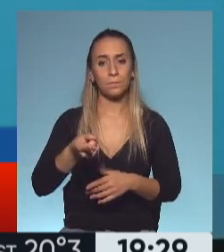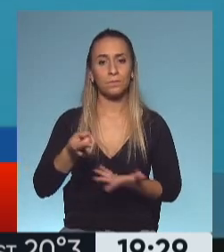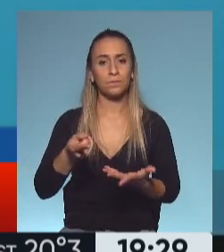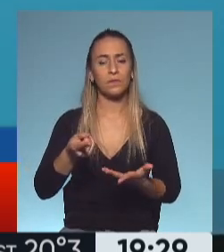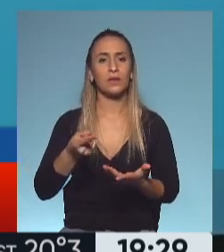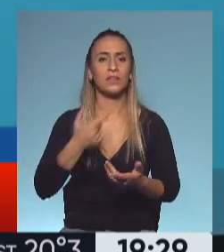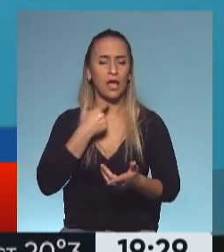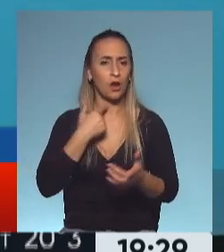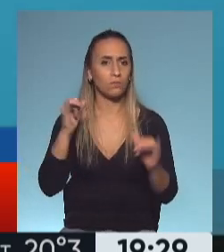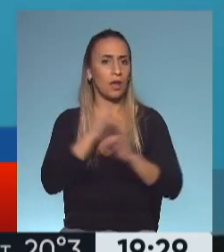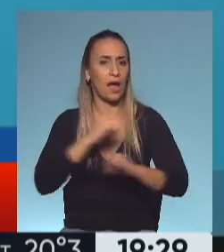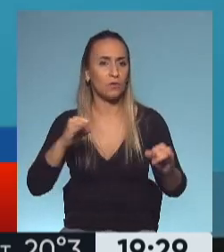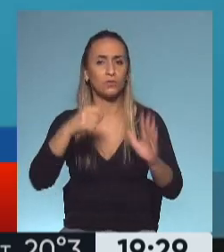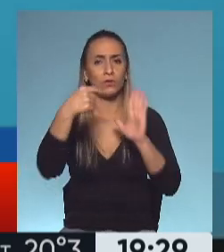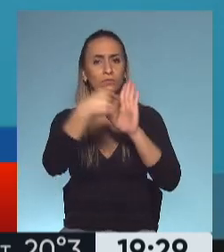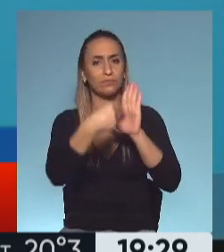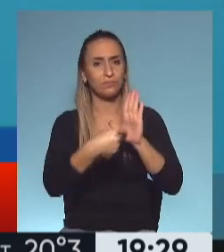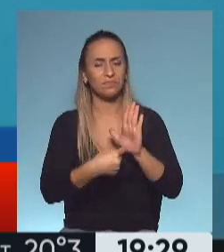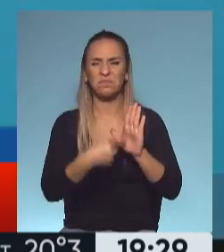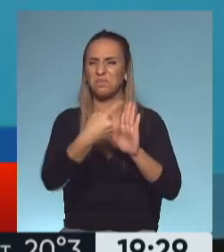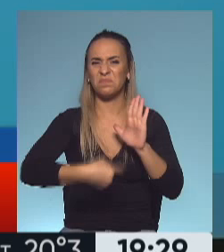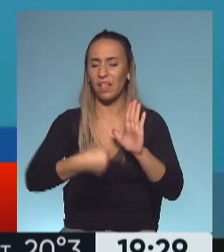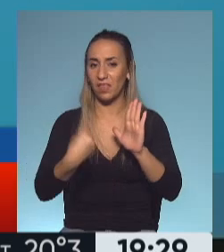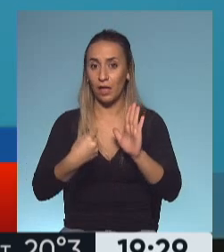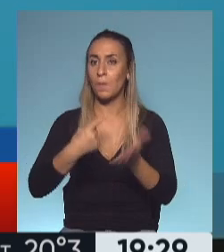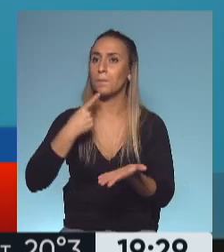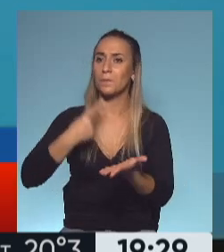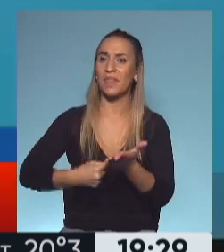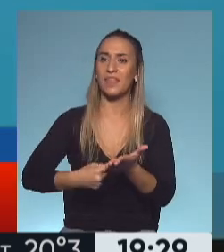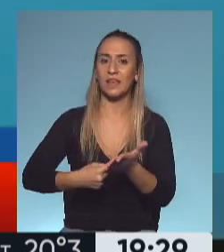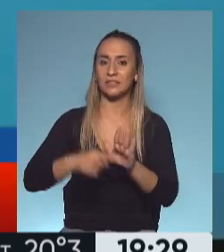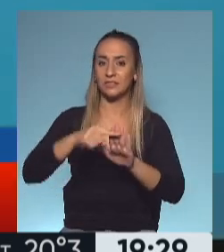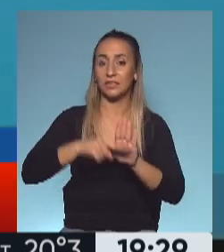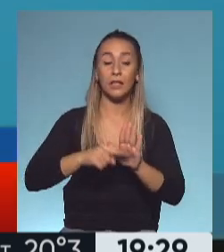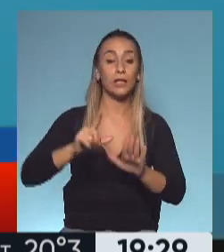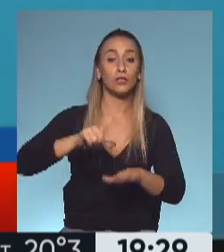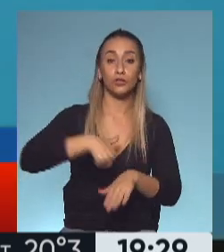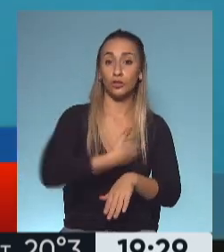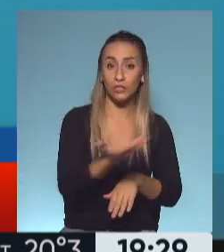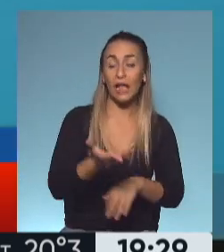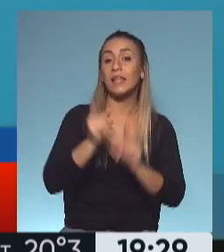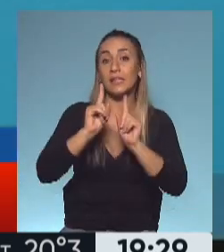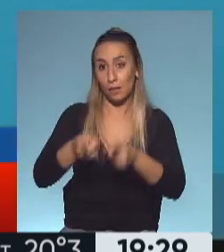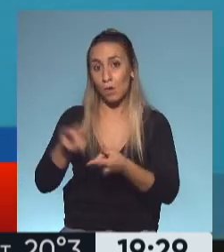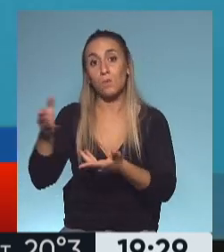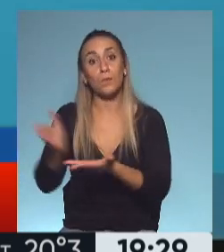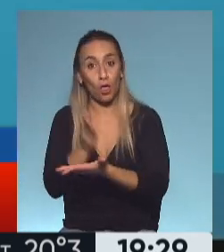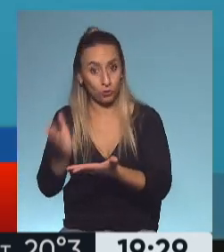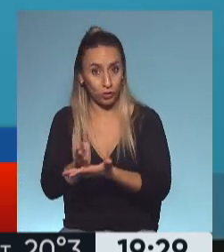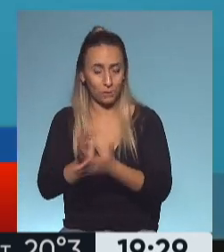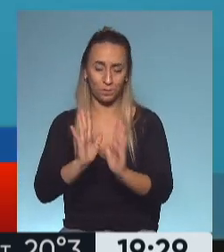de anuncios que tienen que ver con medidas de índole social y productivo. Son